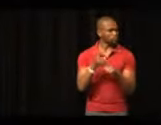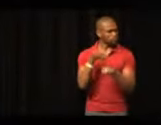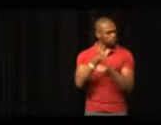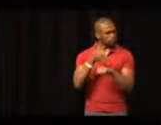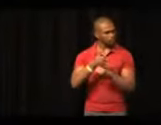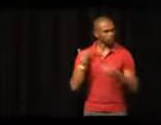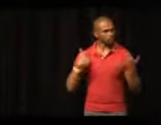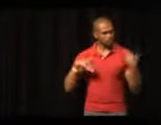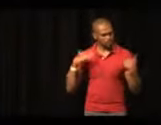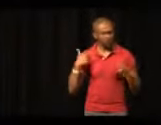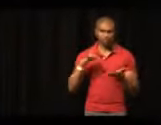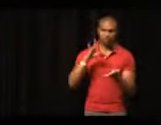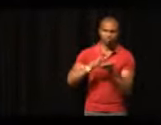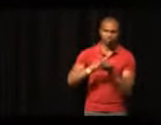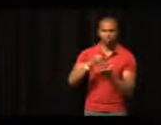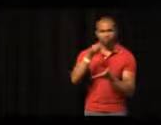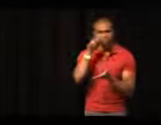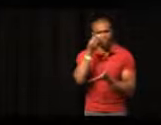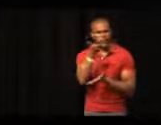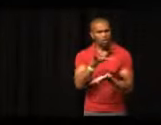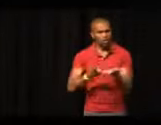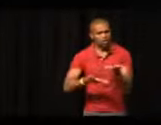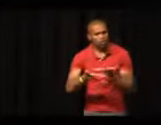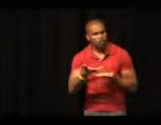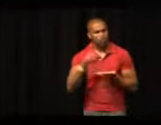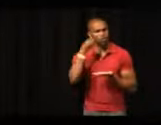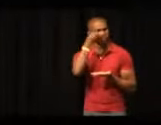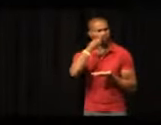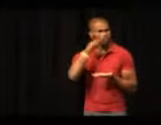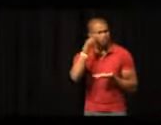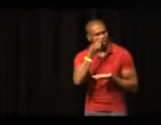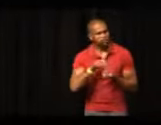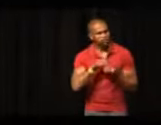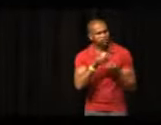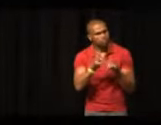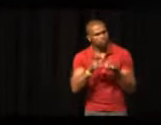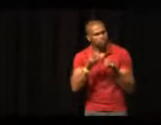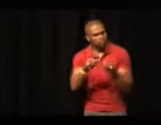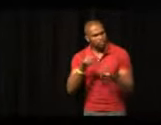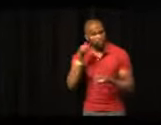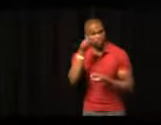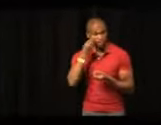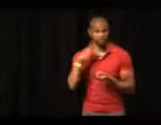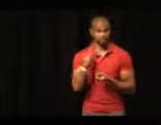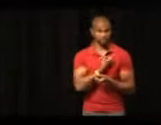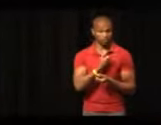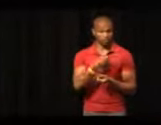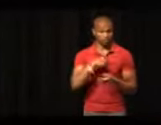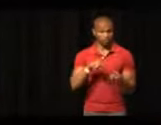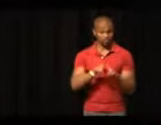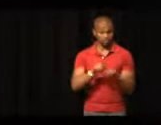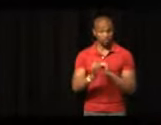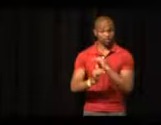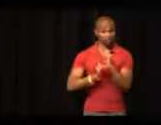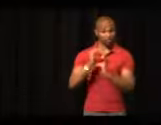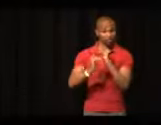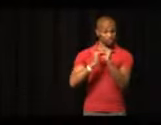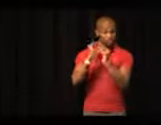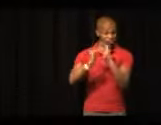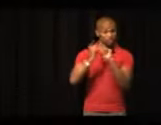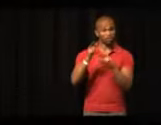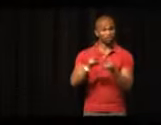participación y ocio, me parece que queremos justamente buscar ese intercambio de experiencias, compartir con un poco con las experiencias que tenemos, hemos